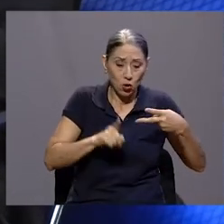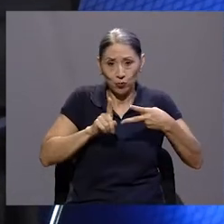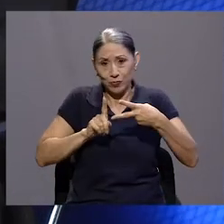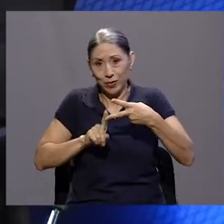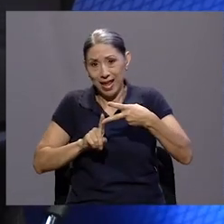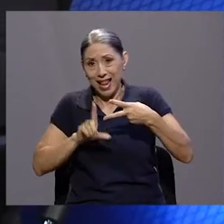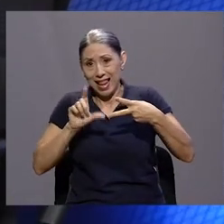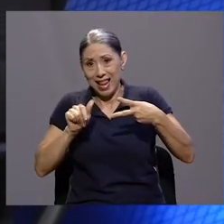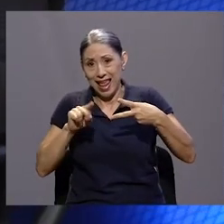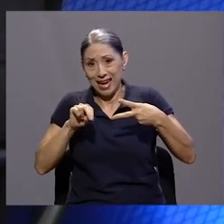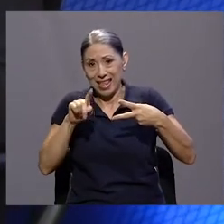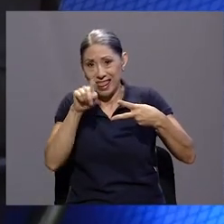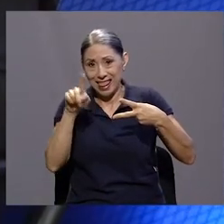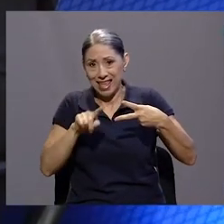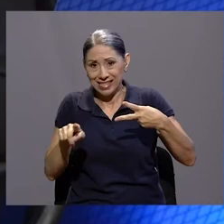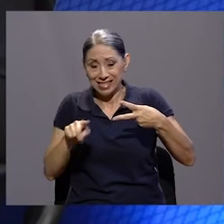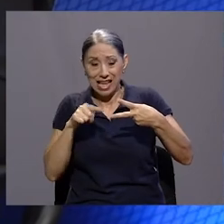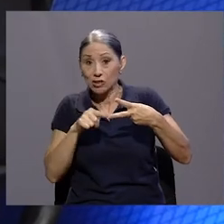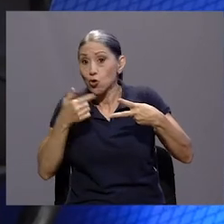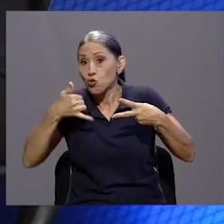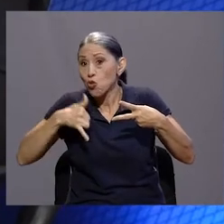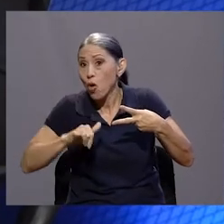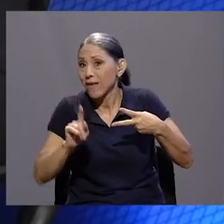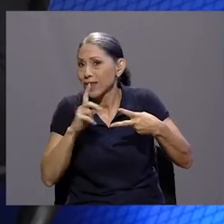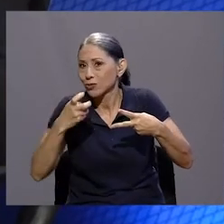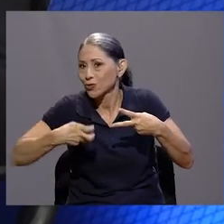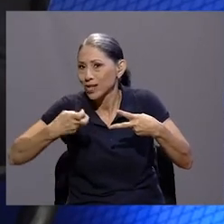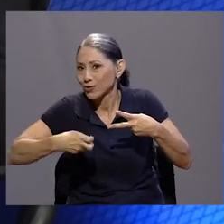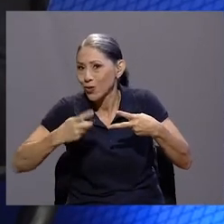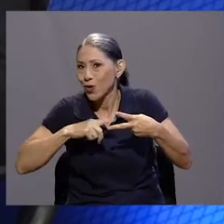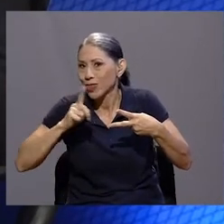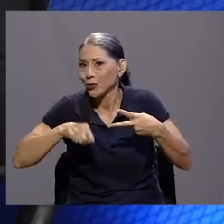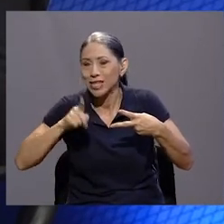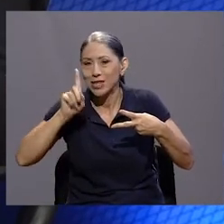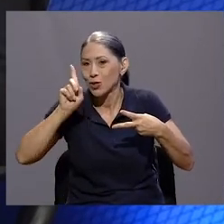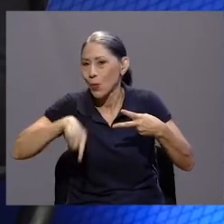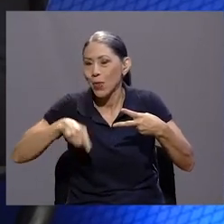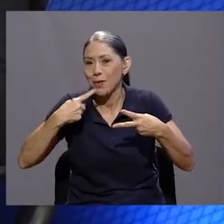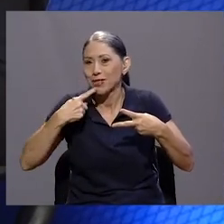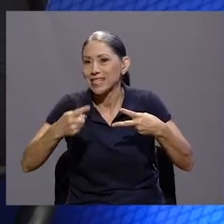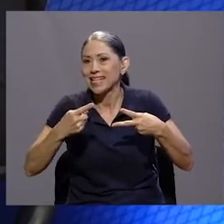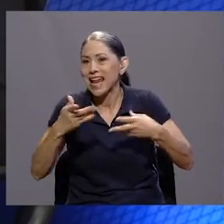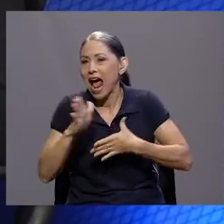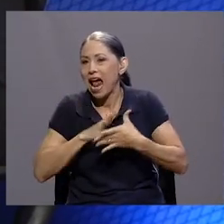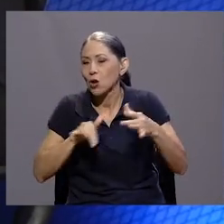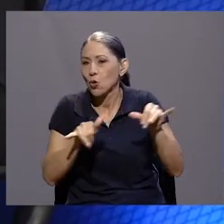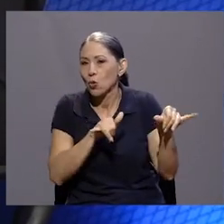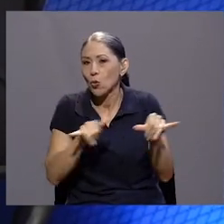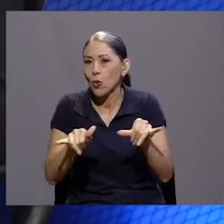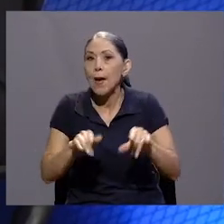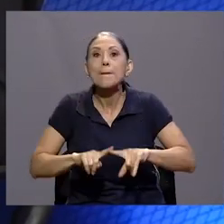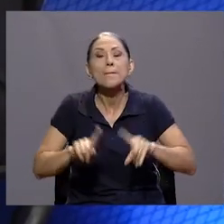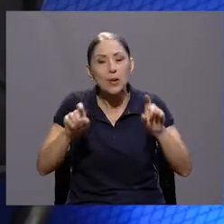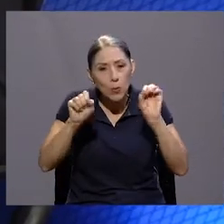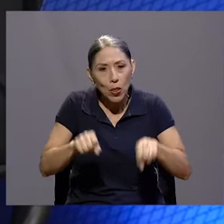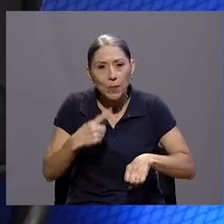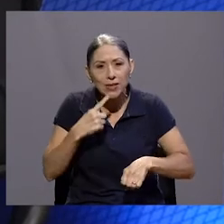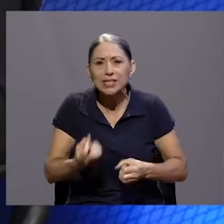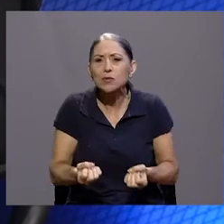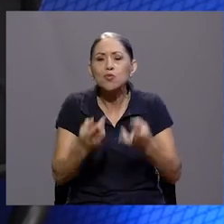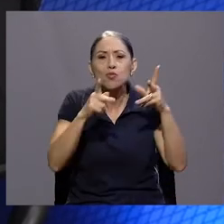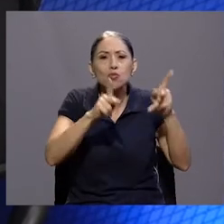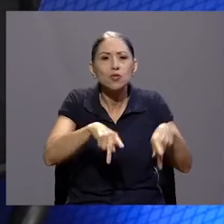emoción aún no está tipificada como un trastorno no podríamos decir que este es un diagnóstico equivalente pero sí identificar que muchísimas personas lo están